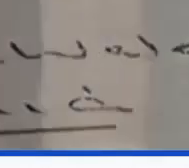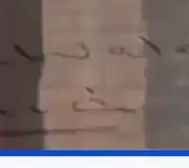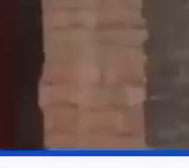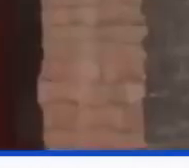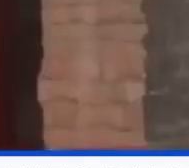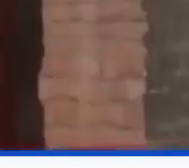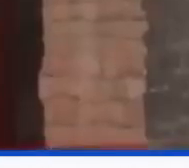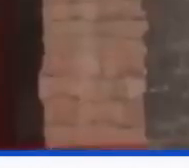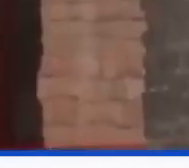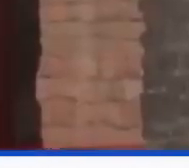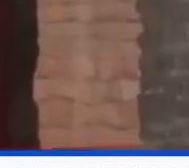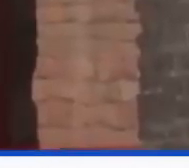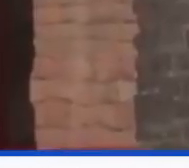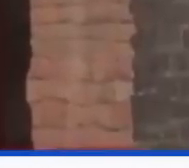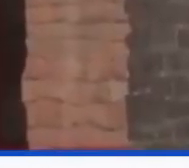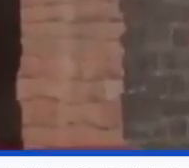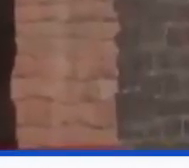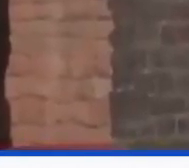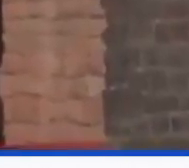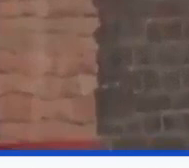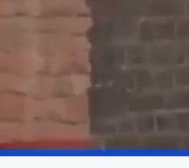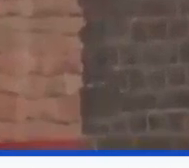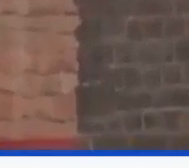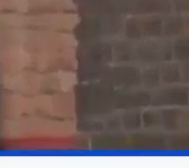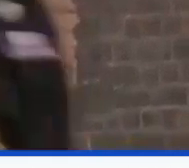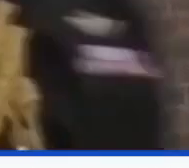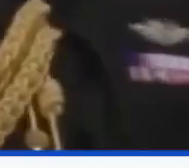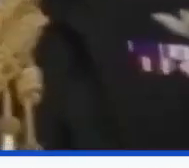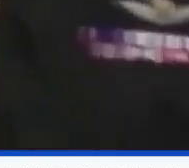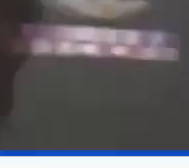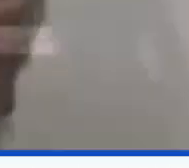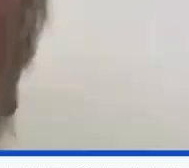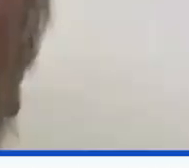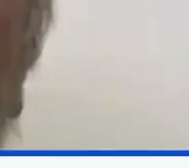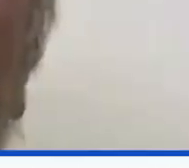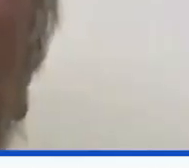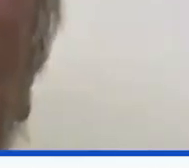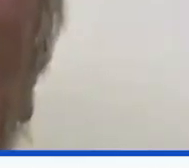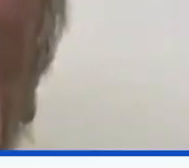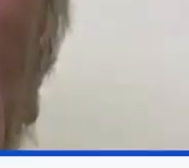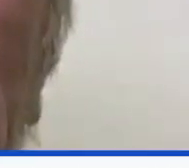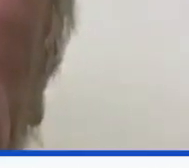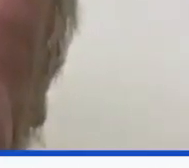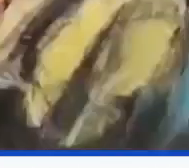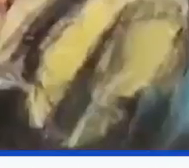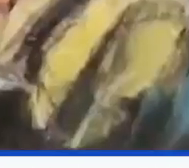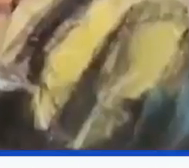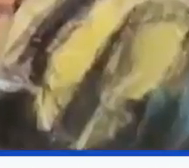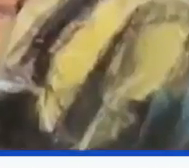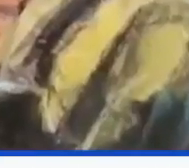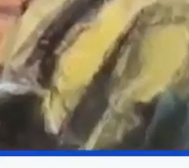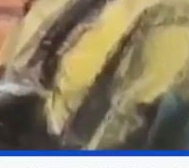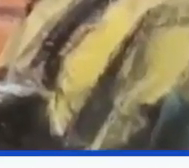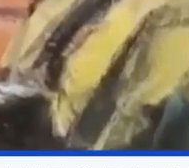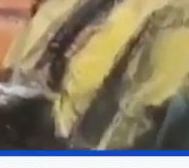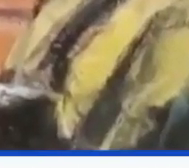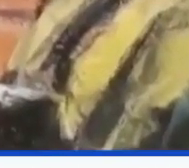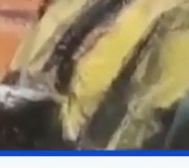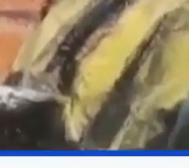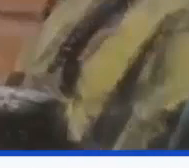dio a conocer detalles de un acuerdo legal de 2009 en el que la presunta víctima, Virginia Giuffre, habría